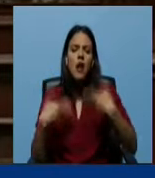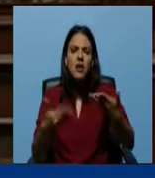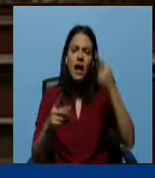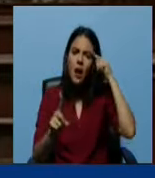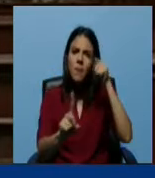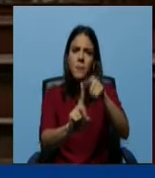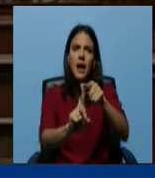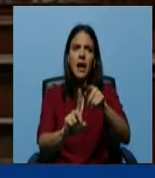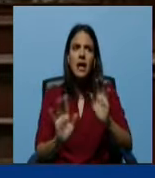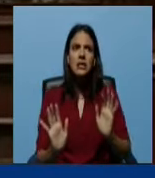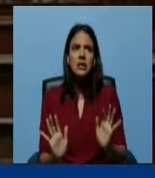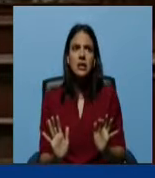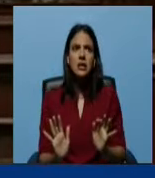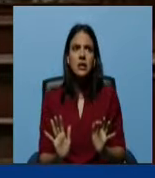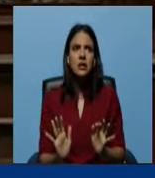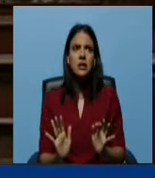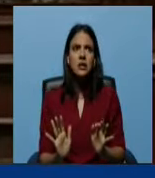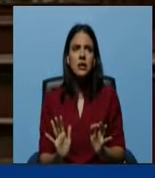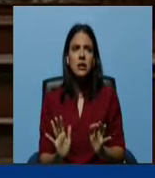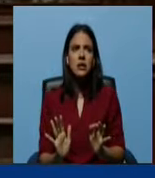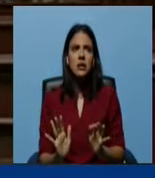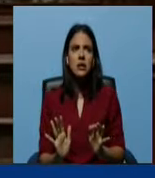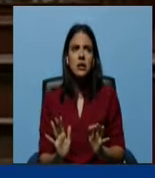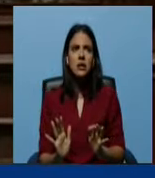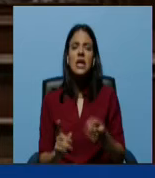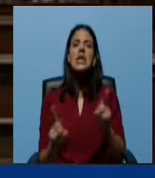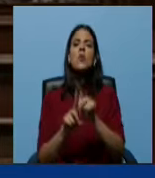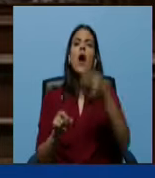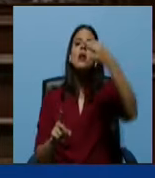Un apartamentote en la Castellana,